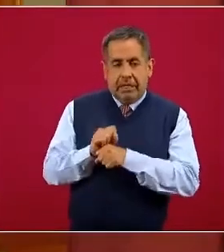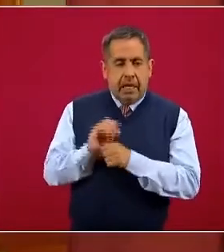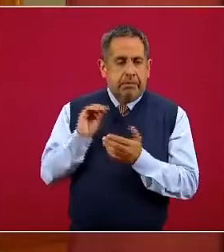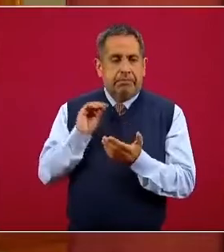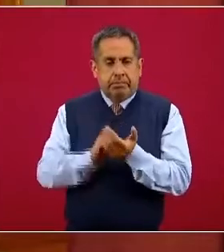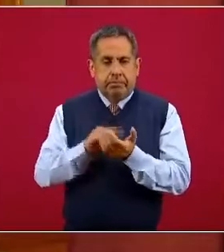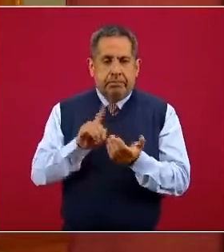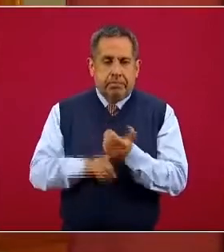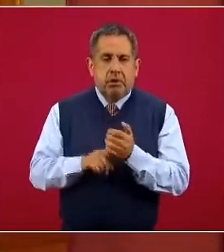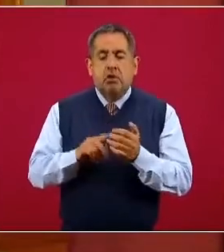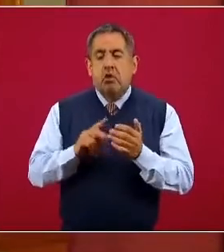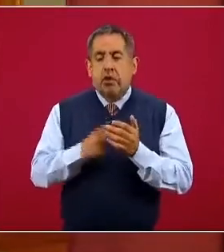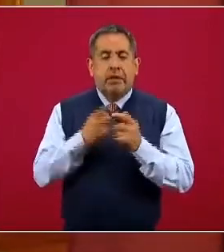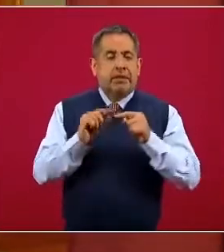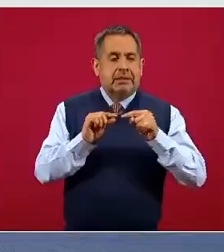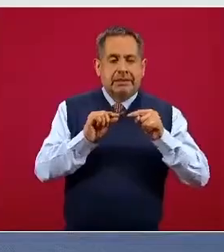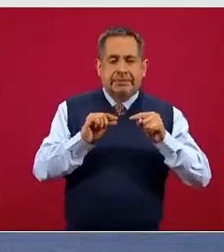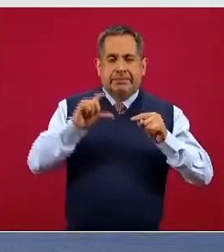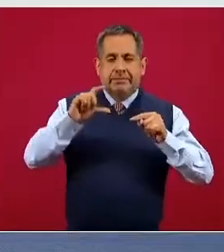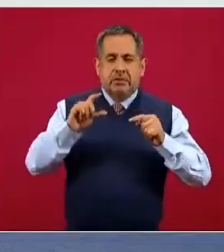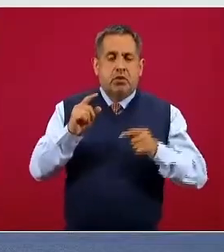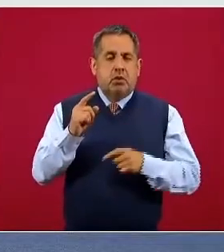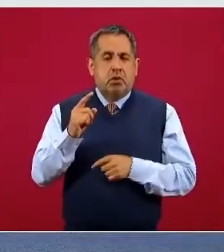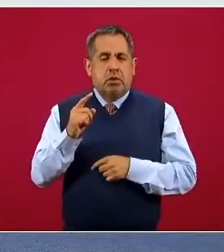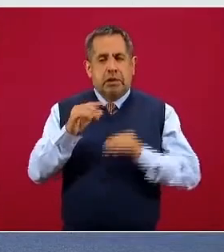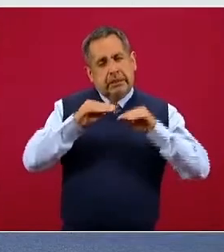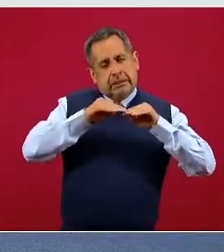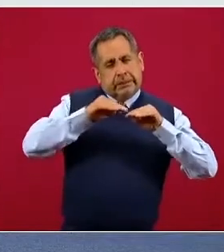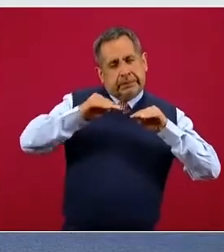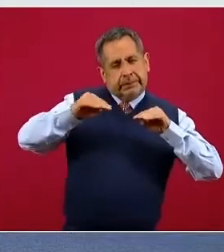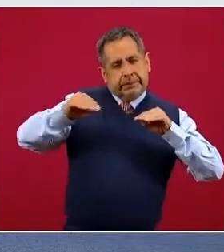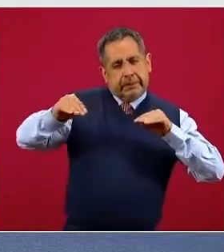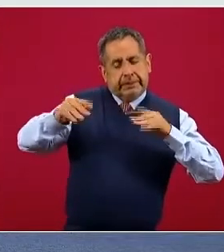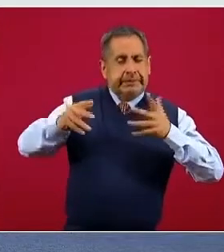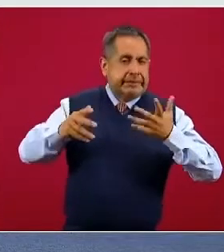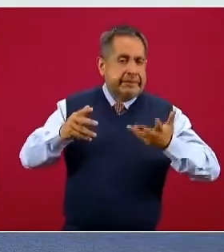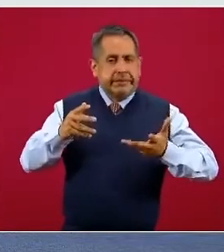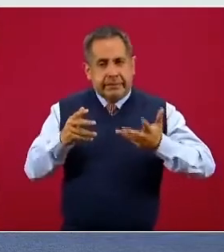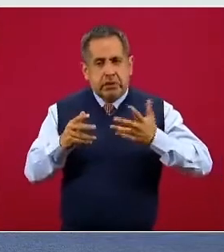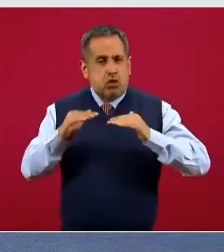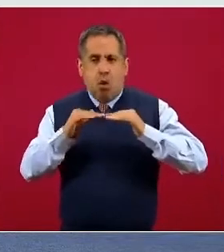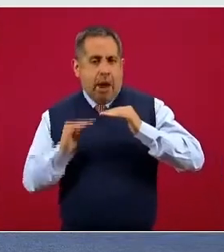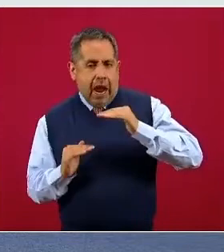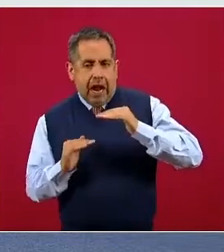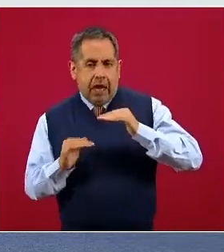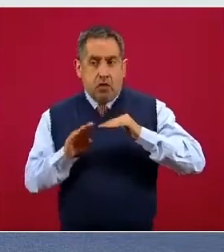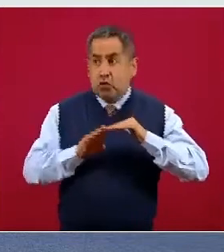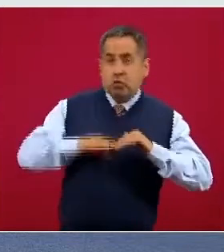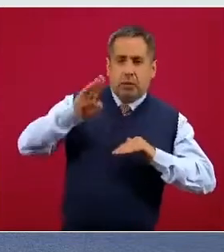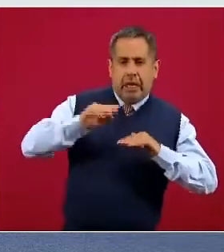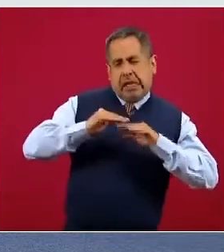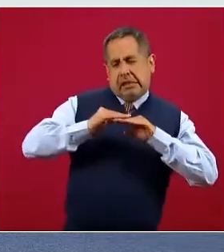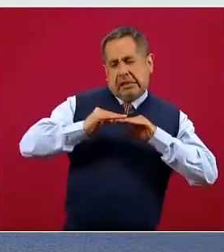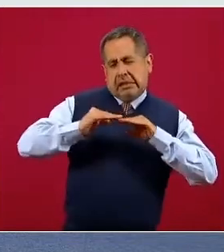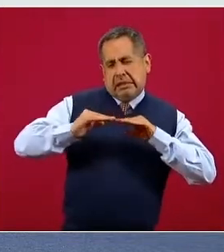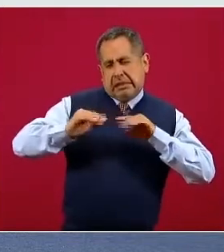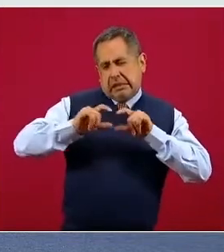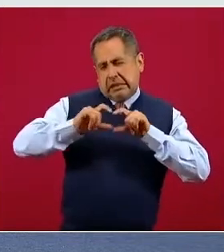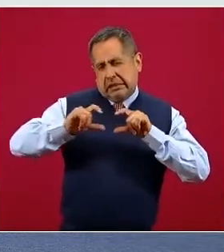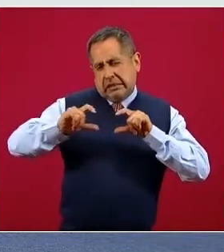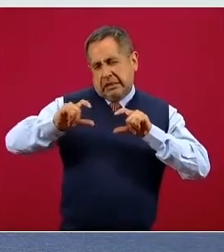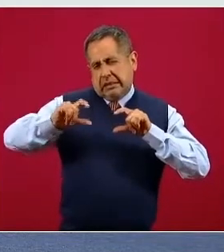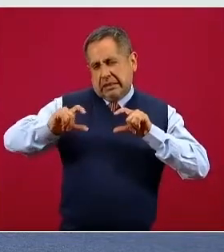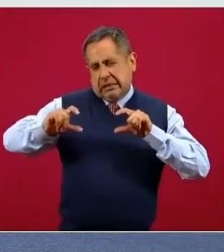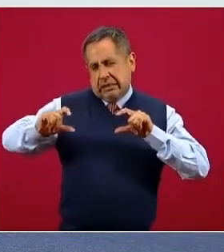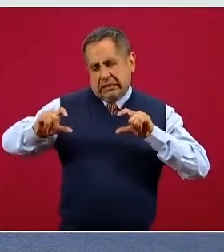graficada, ya estamos nuevamente en el comportamiento de una meseta. Aunque ese incremento, si podemos ver también